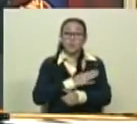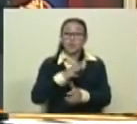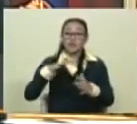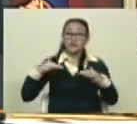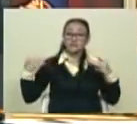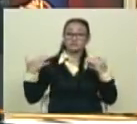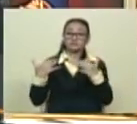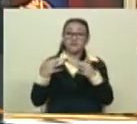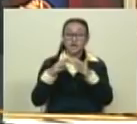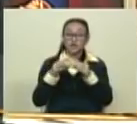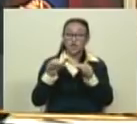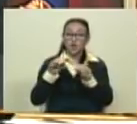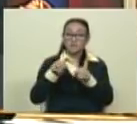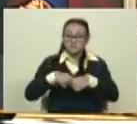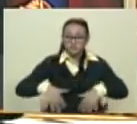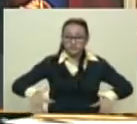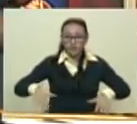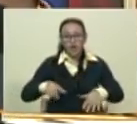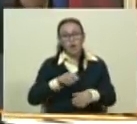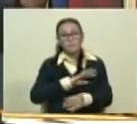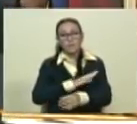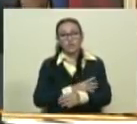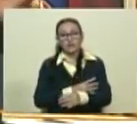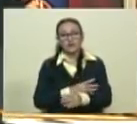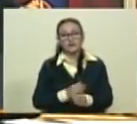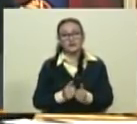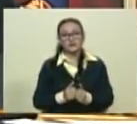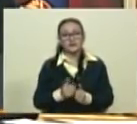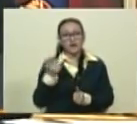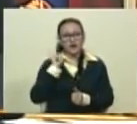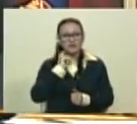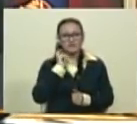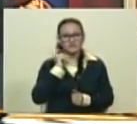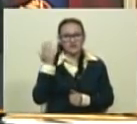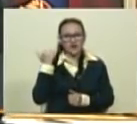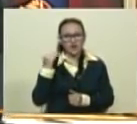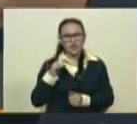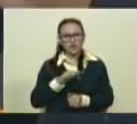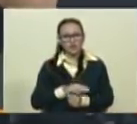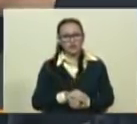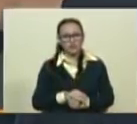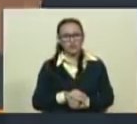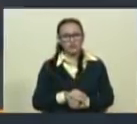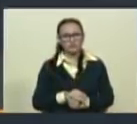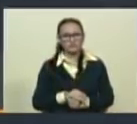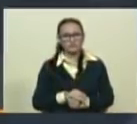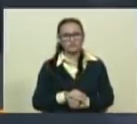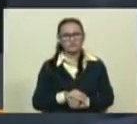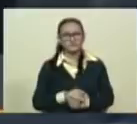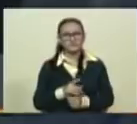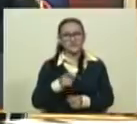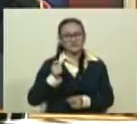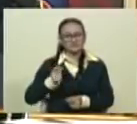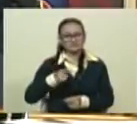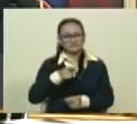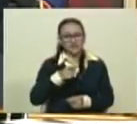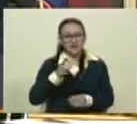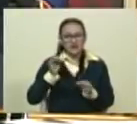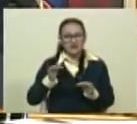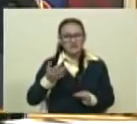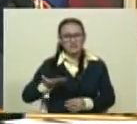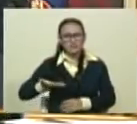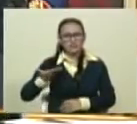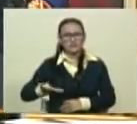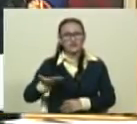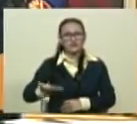los poderes constituidos. Aquí está, es la antigua Corte Suprema de Justicia. Aquí hay una sentencia muy importante